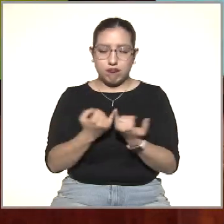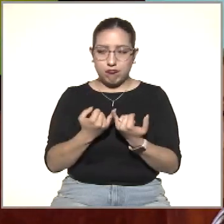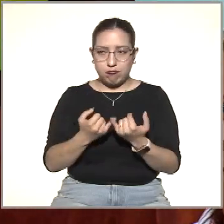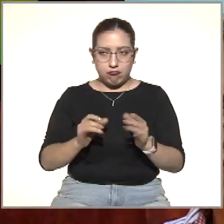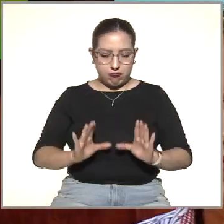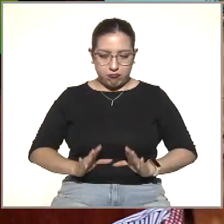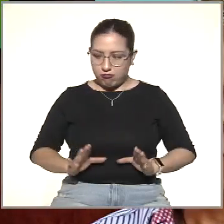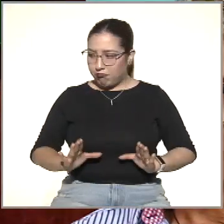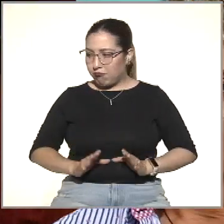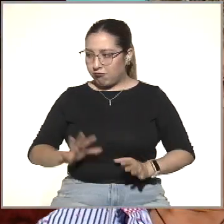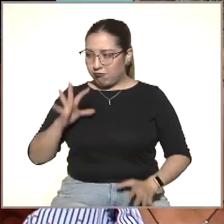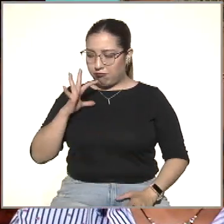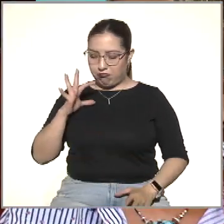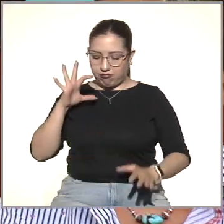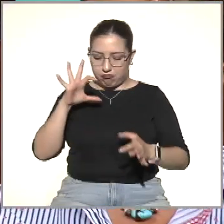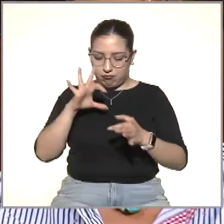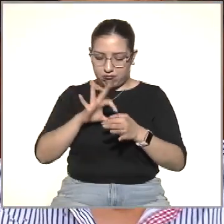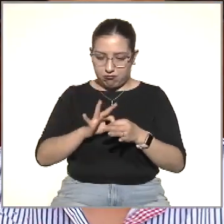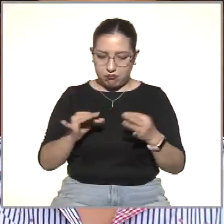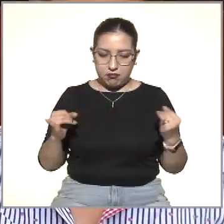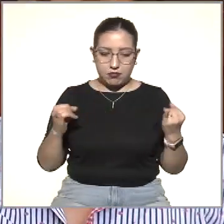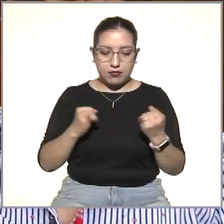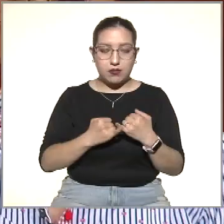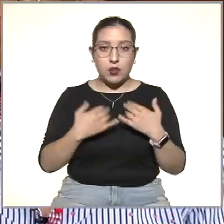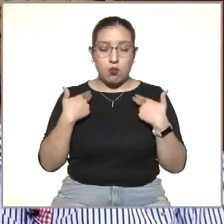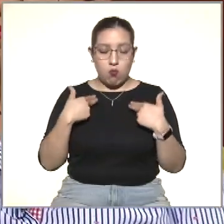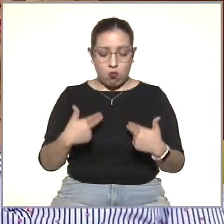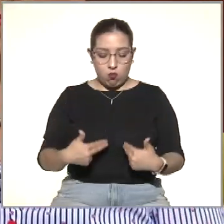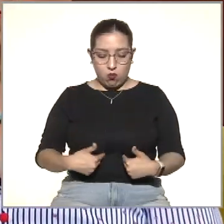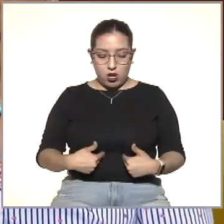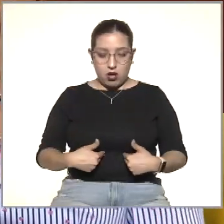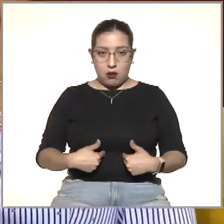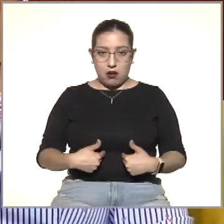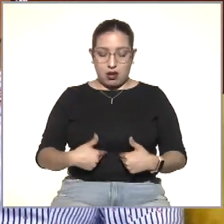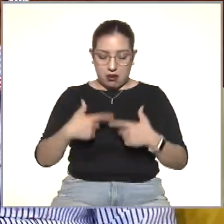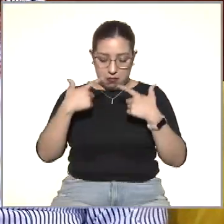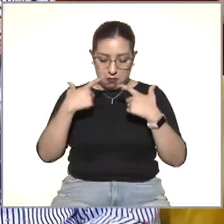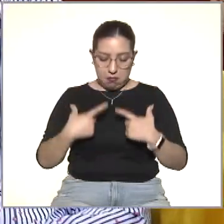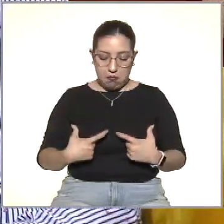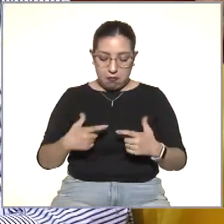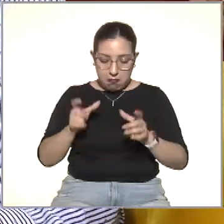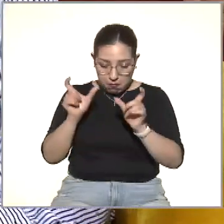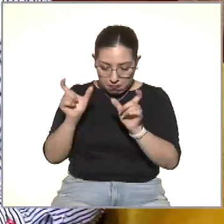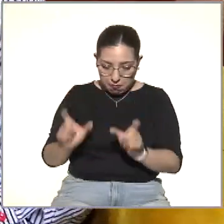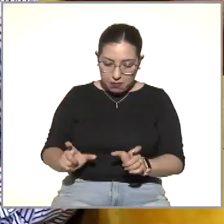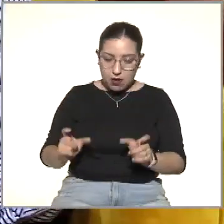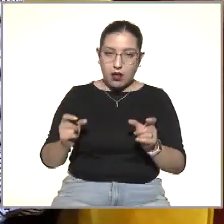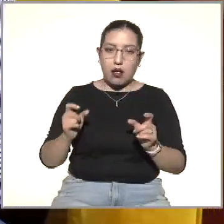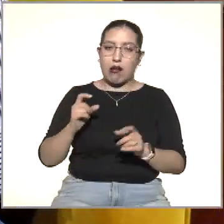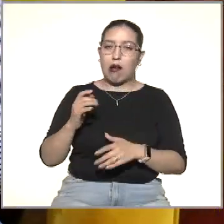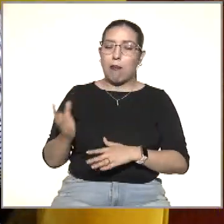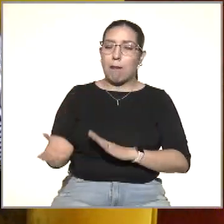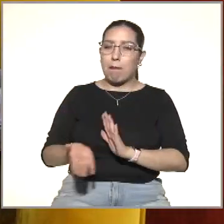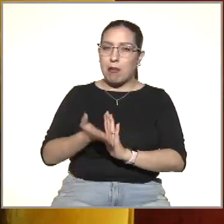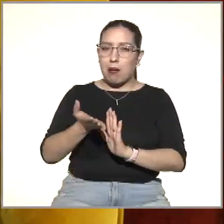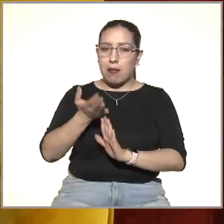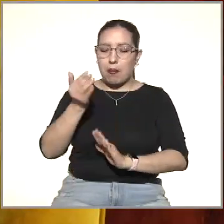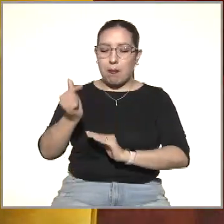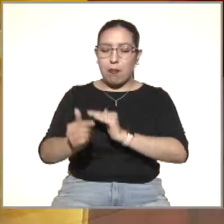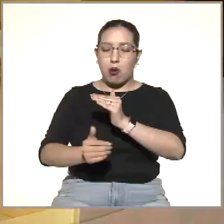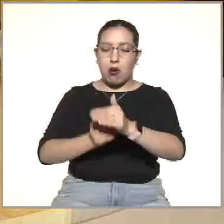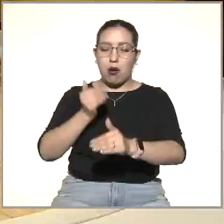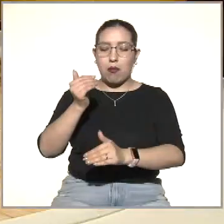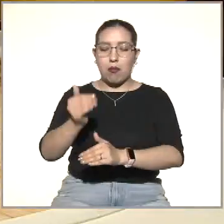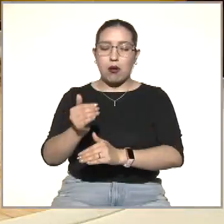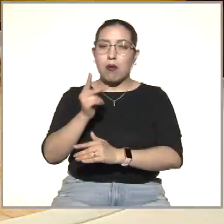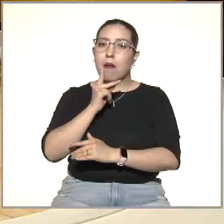que la personalidad humana se construye con palabras. Sí, fíjate que ahorita que dijiste el nombre, o sea, que